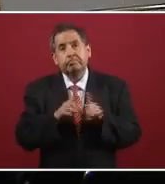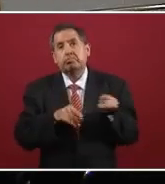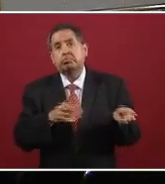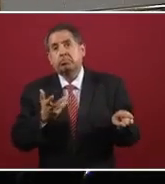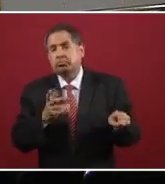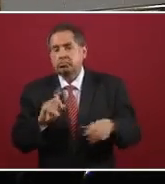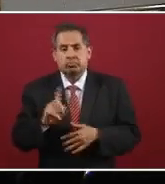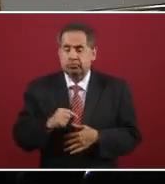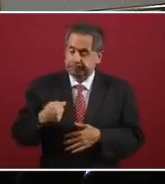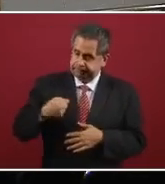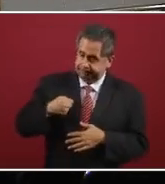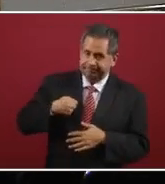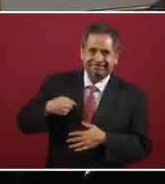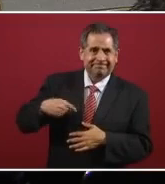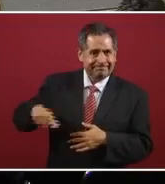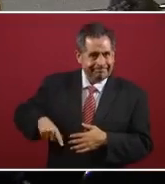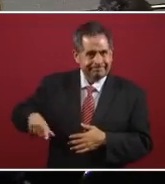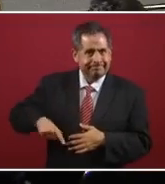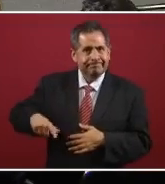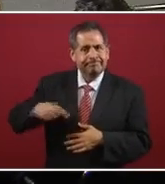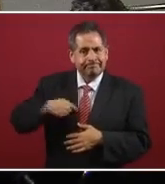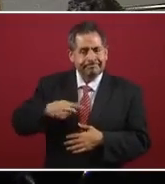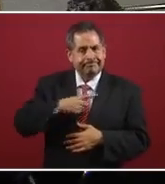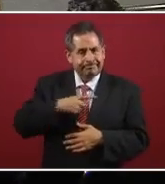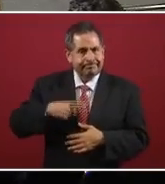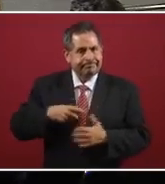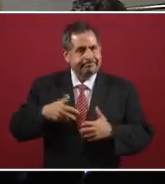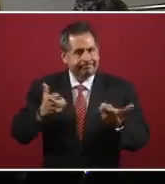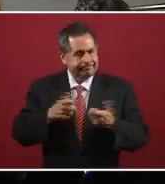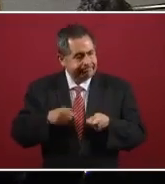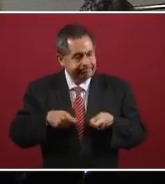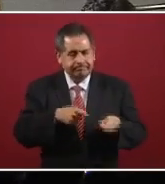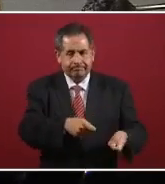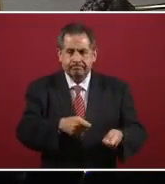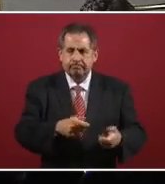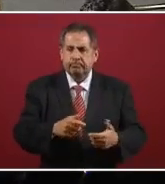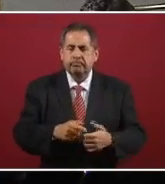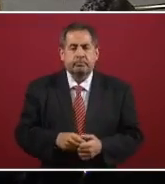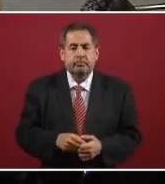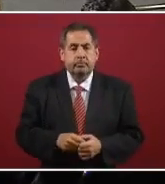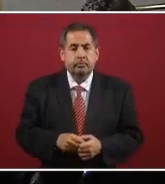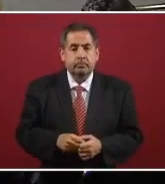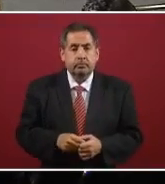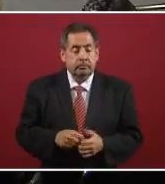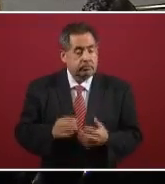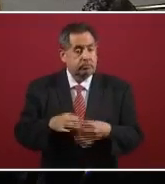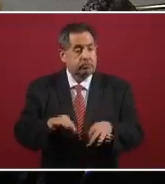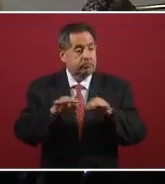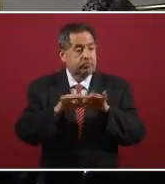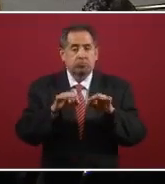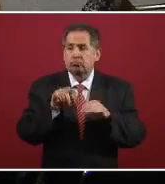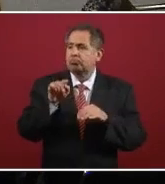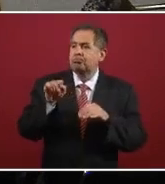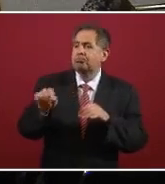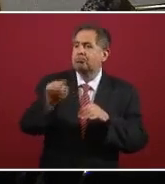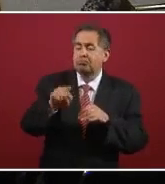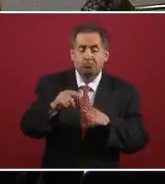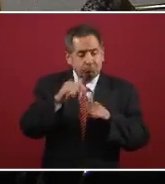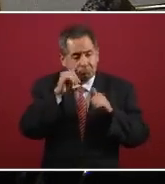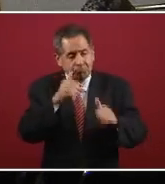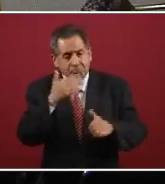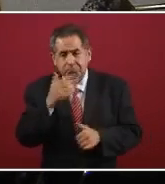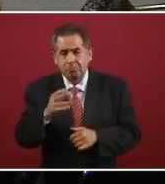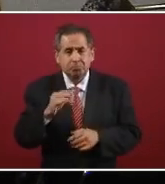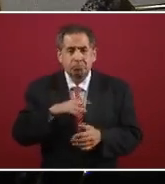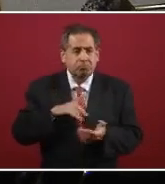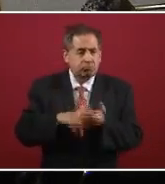recreación, porque en mucho esos espacios han sido degradados estructural y